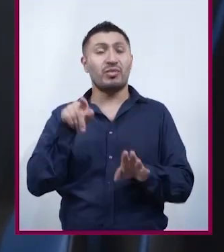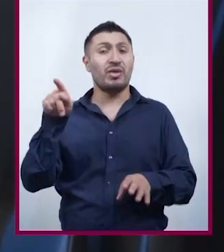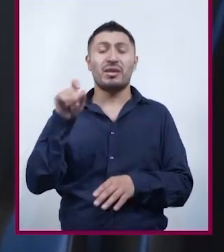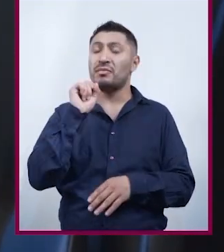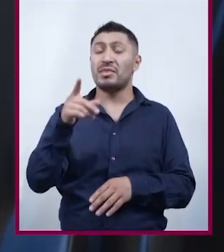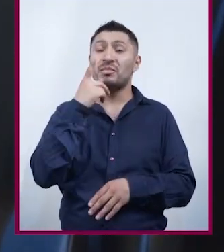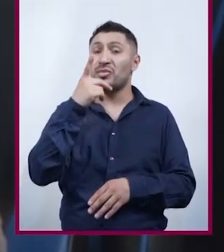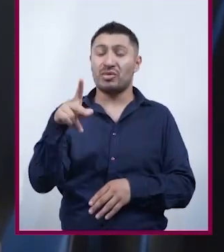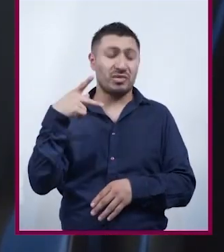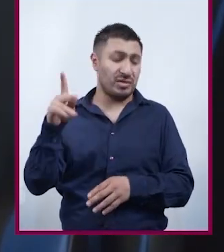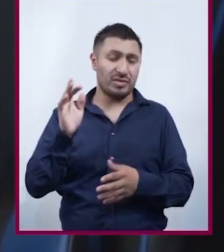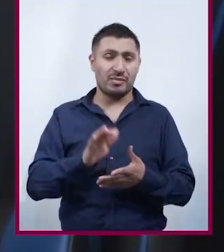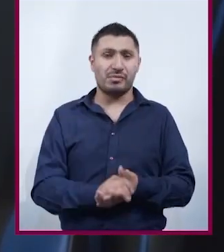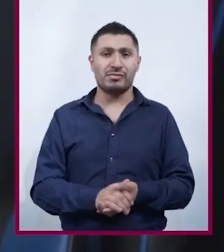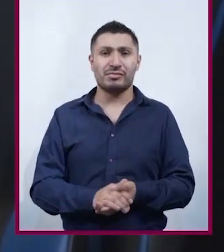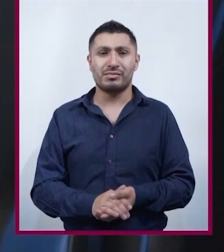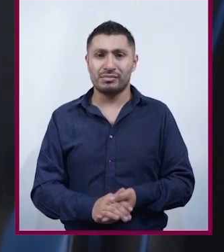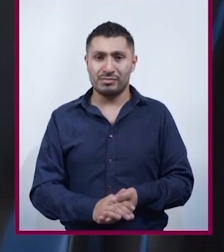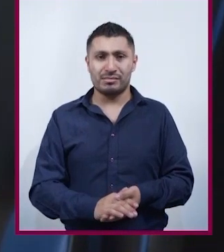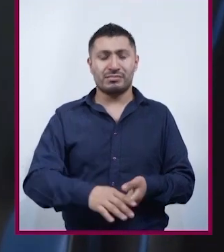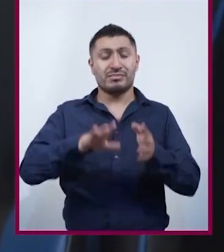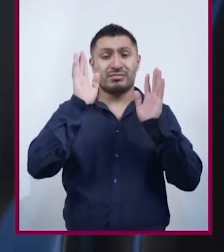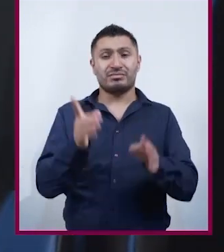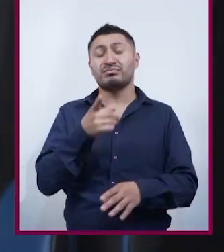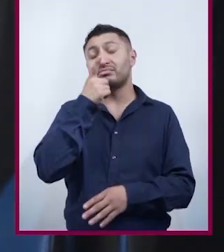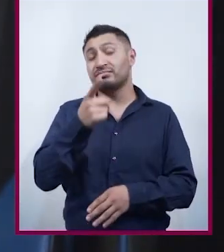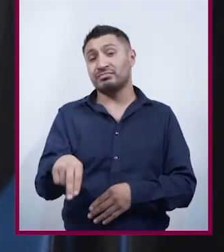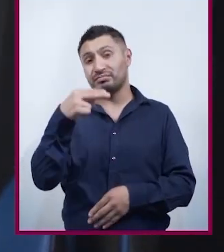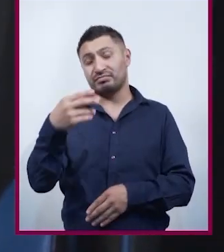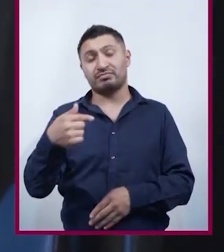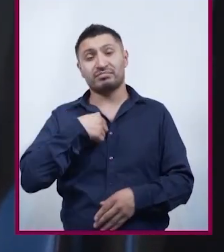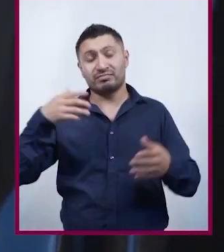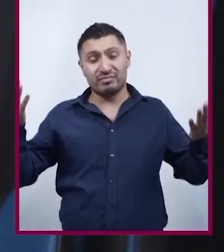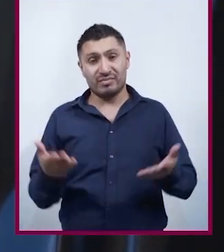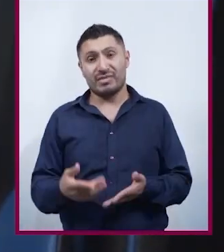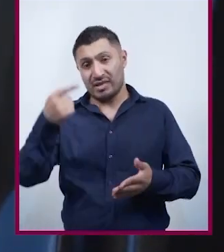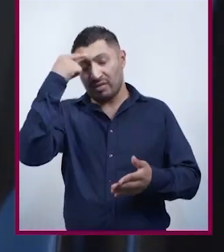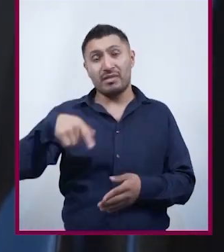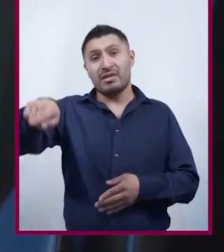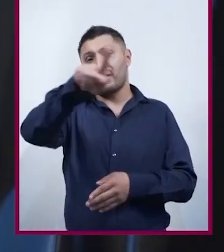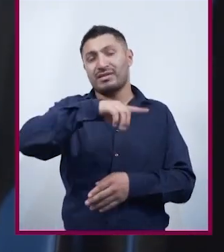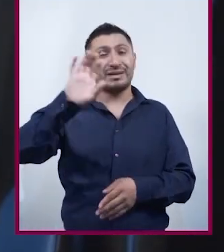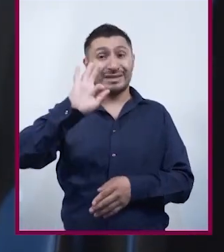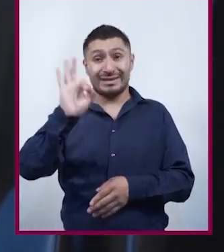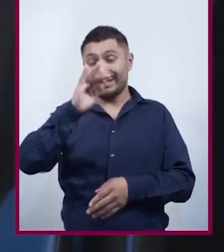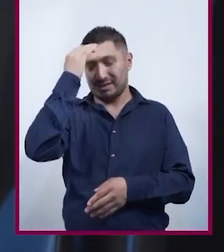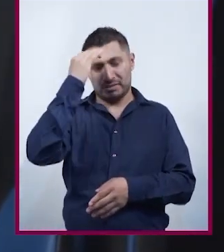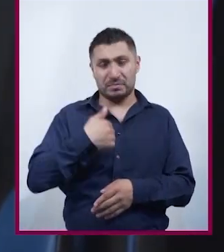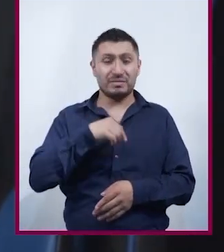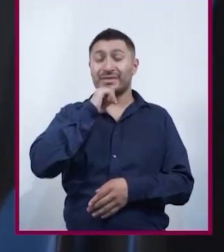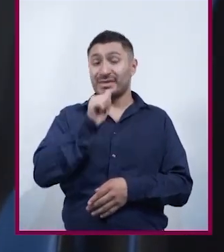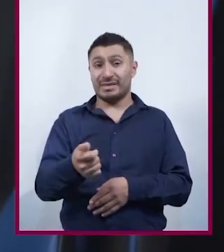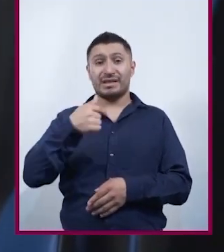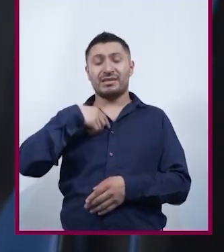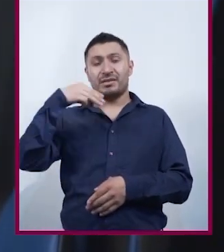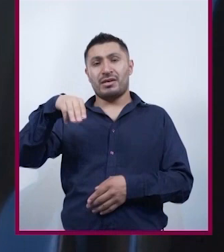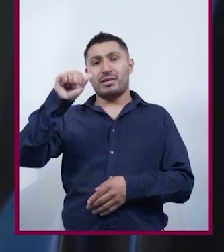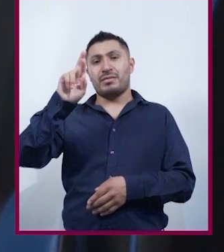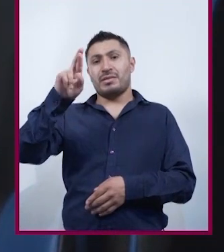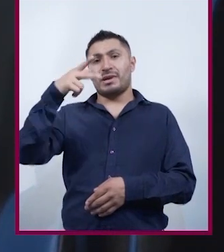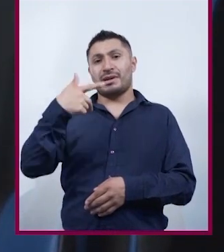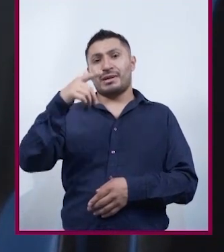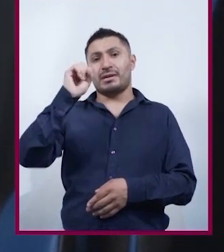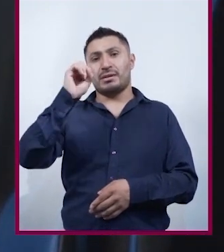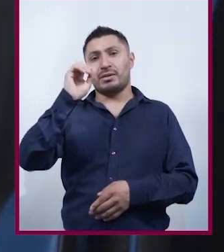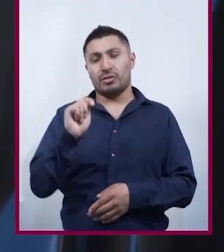sus textos autobiográficos. Y ya que hablamos de nombres, me presento. Para los que no me conocen todavía, yo soy Margot